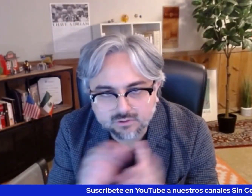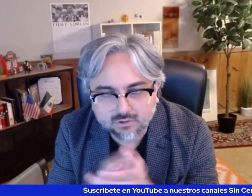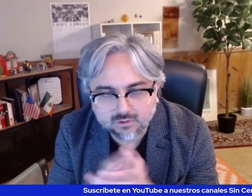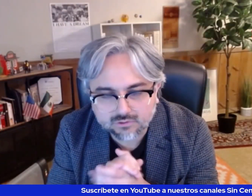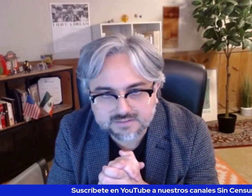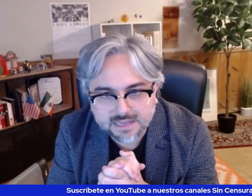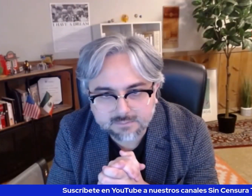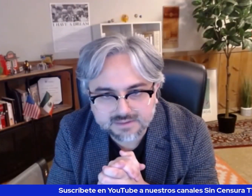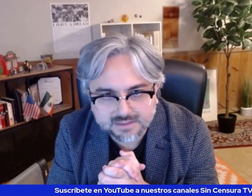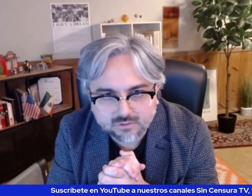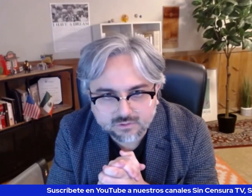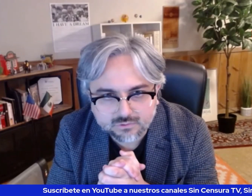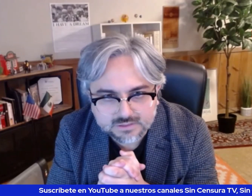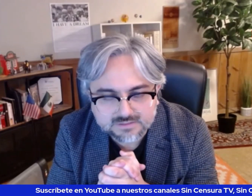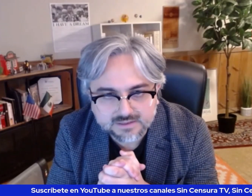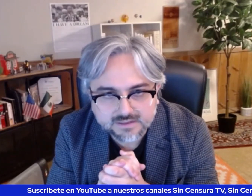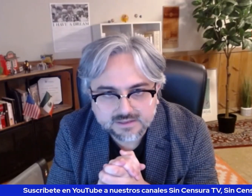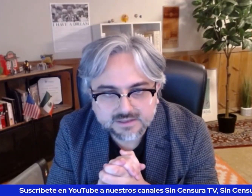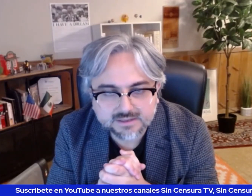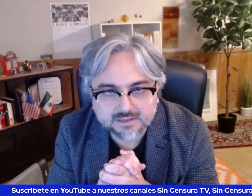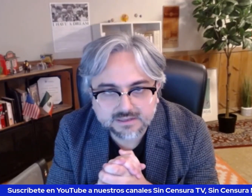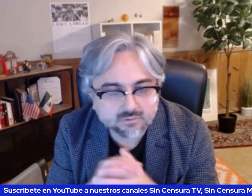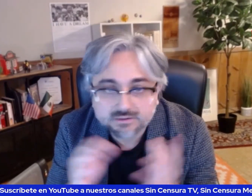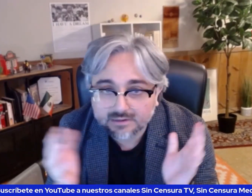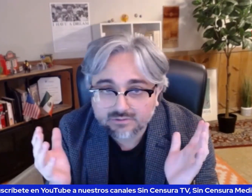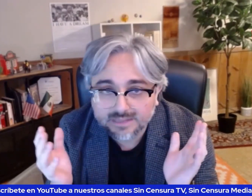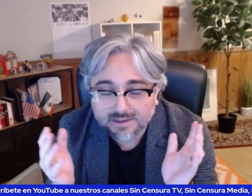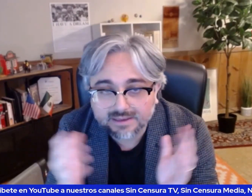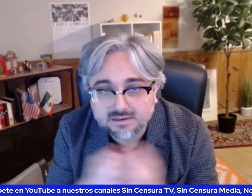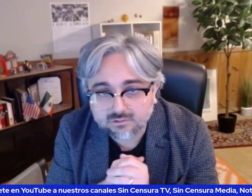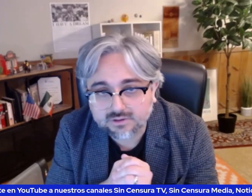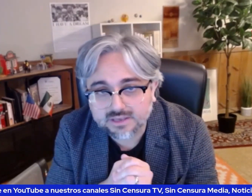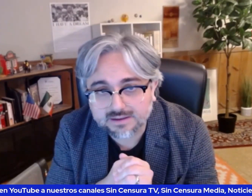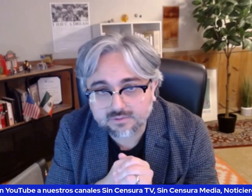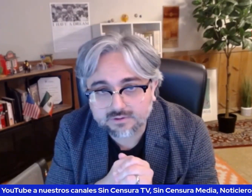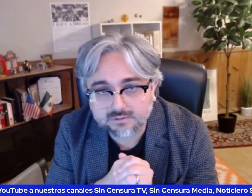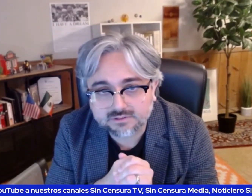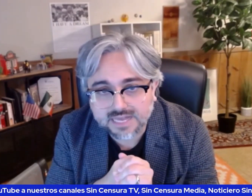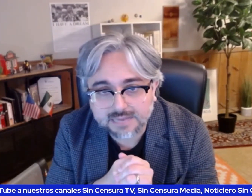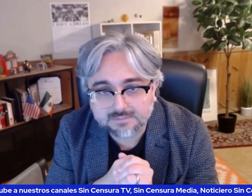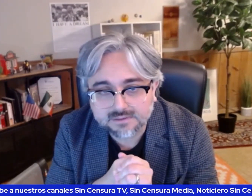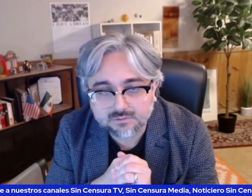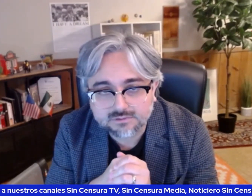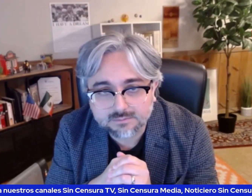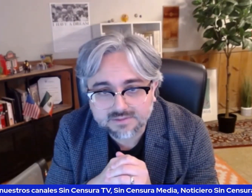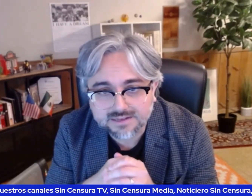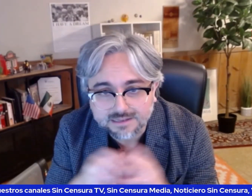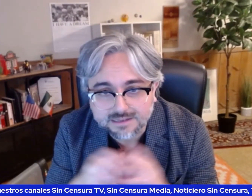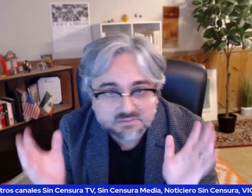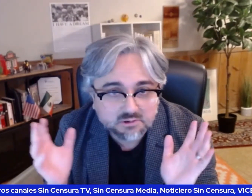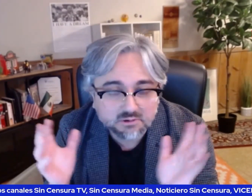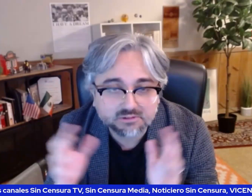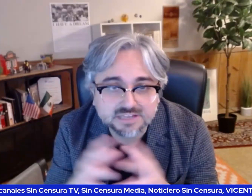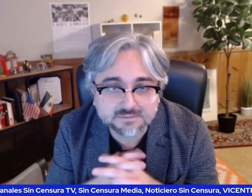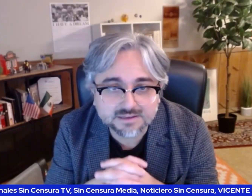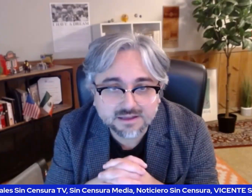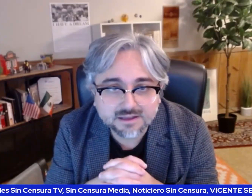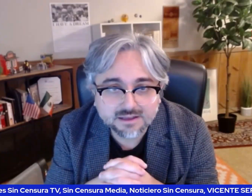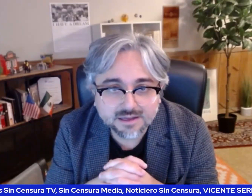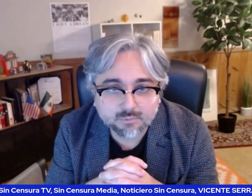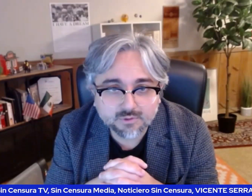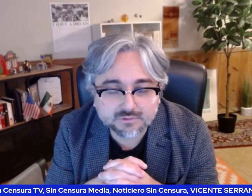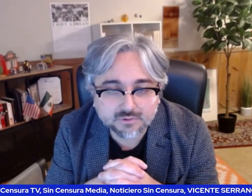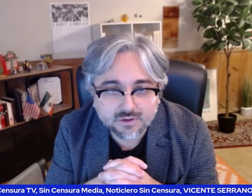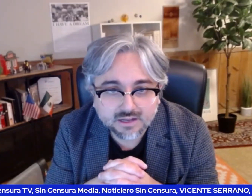aquí, Carlos, planteándonos esta verdad con justicia, en un tema que incluso ha llevado el New York Times, en un tema en el que el mismo New York Times